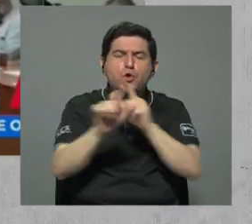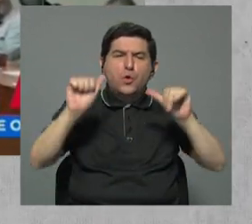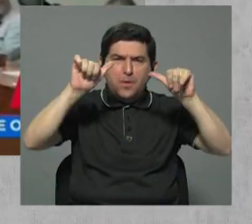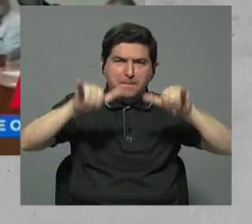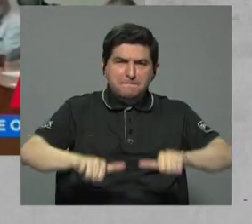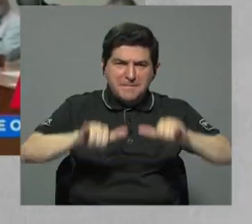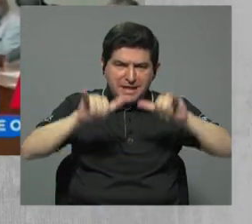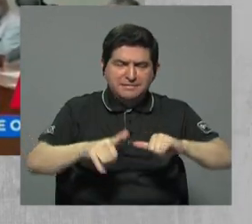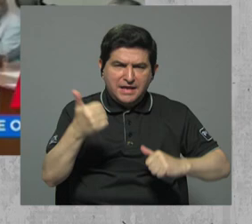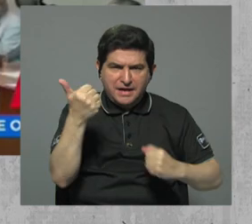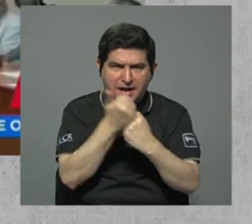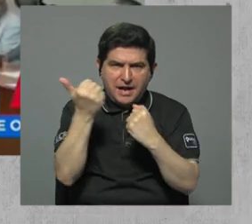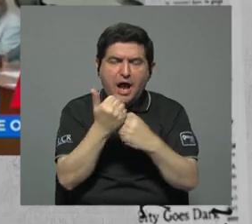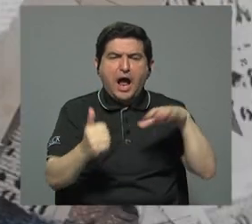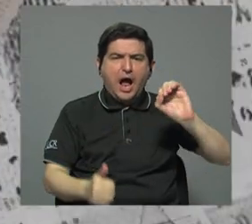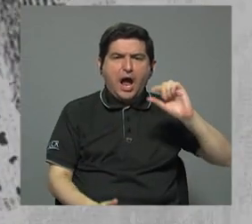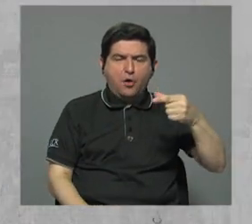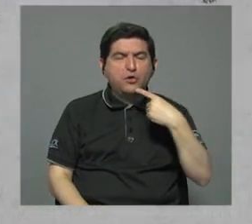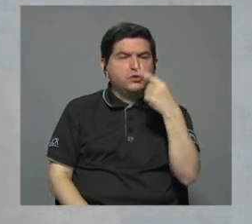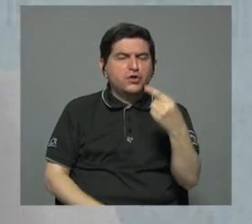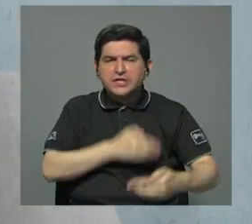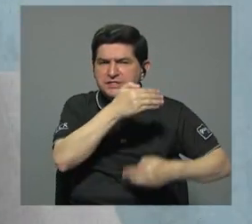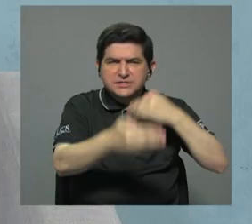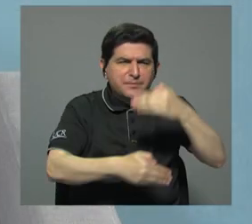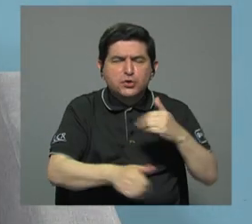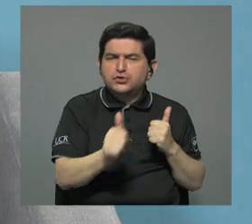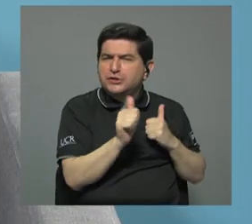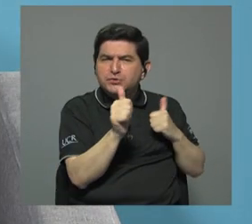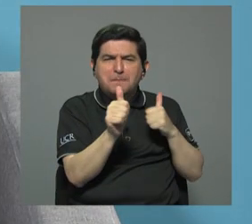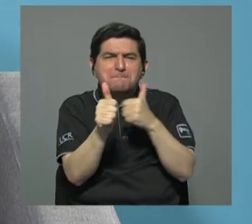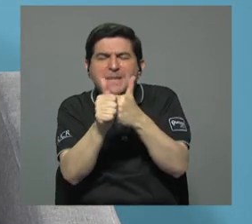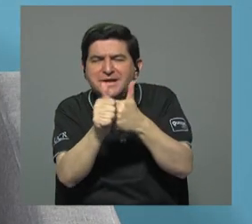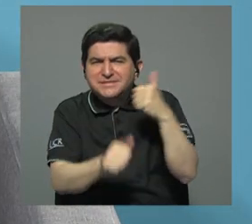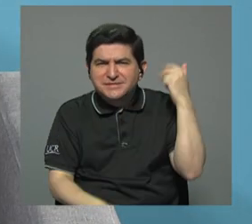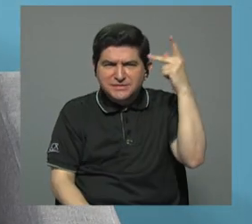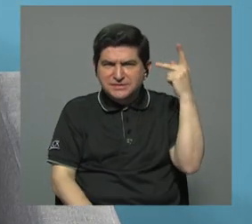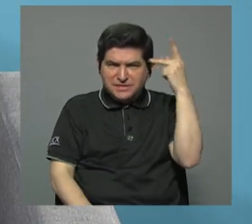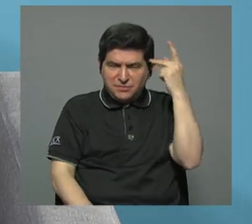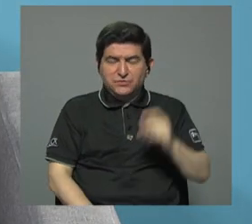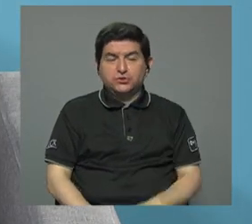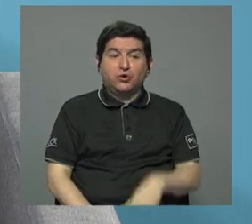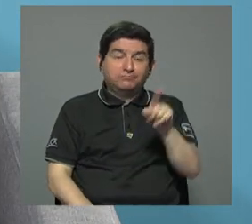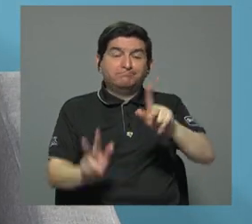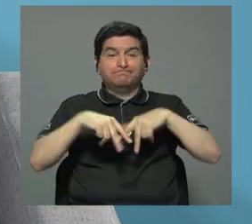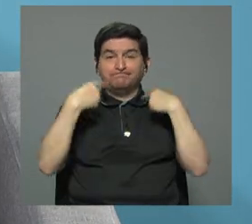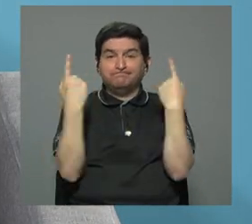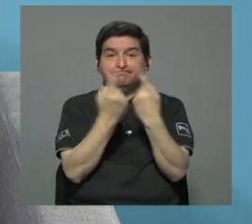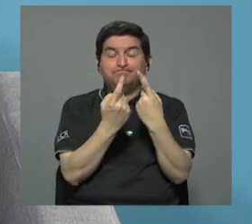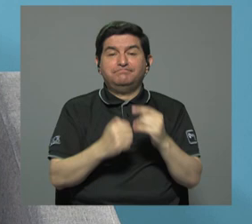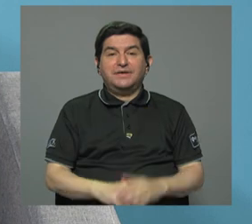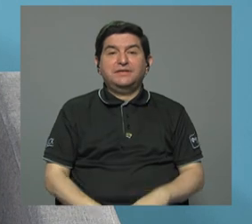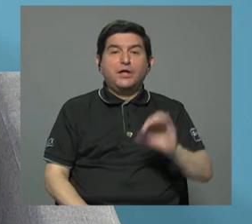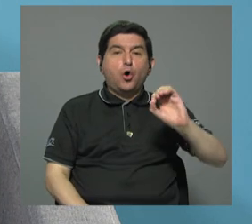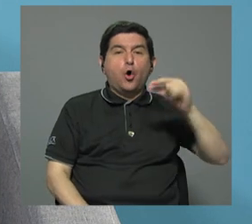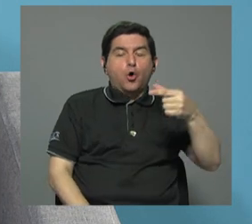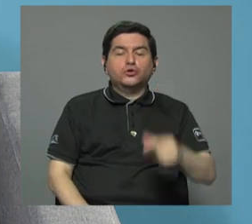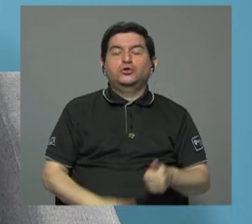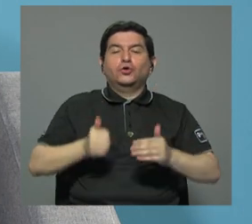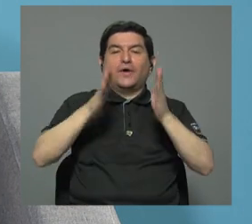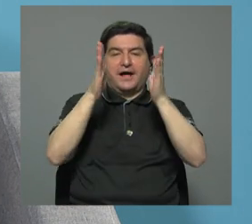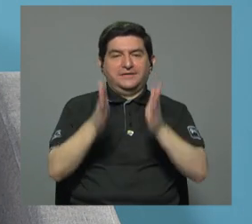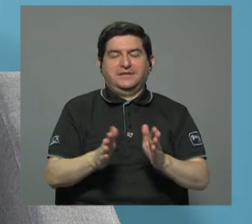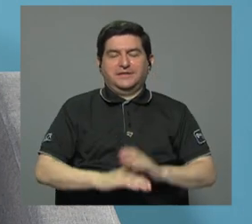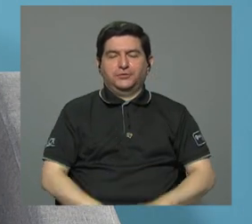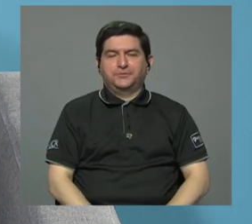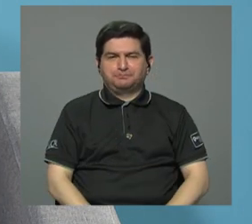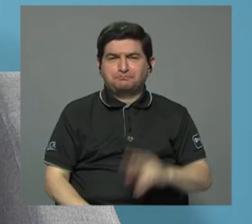respaldo a Otto Guevara y califica el proceso como una persecución política. Ese es el partido por el cual se está postulando Otto Guevara. Ya